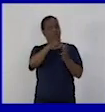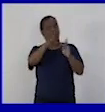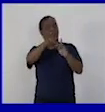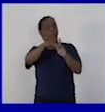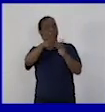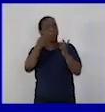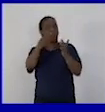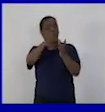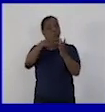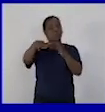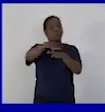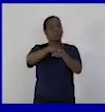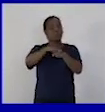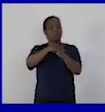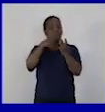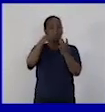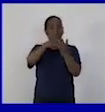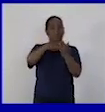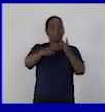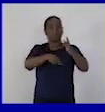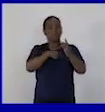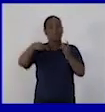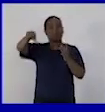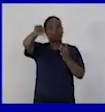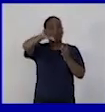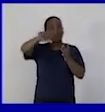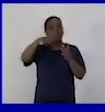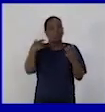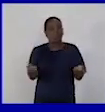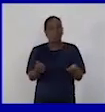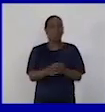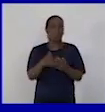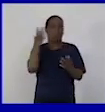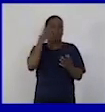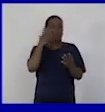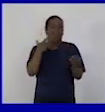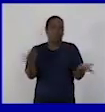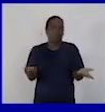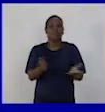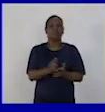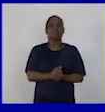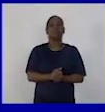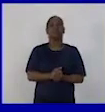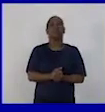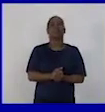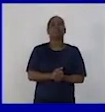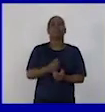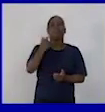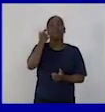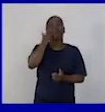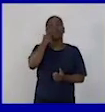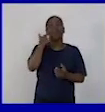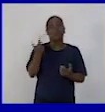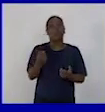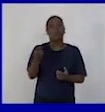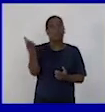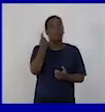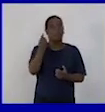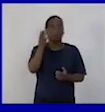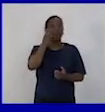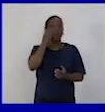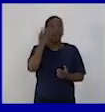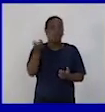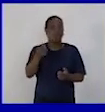factor que ocurre en cada una de estas ecuaciones, donde se ve claro que en el primero está la granalla y el polvo, en